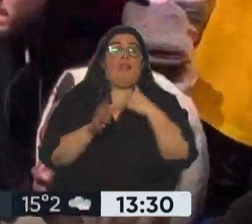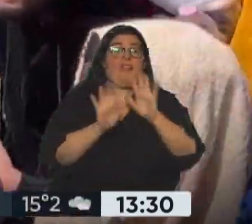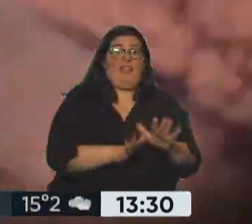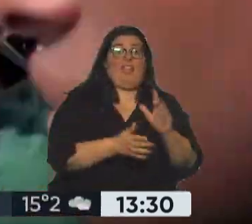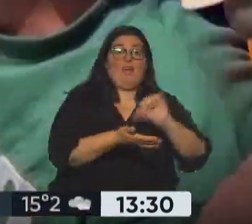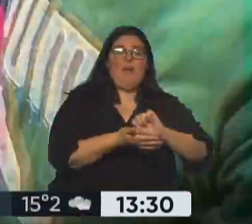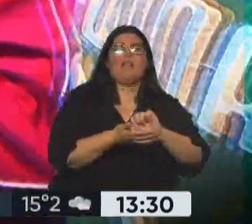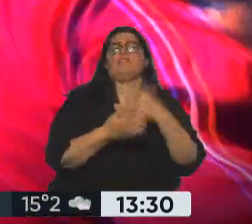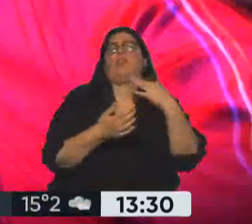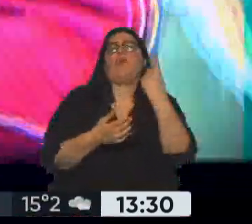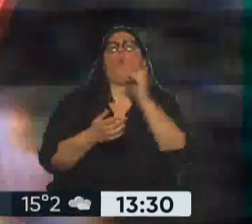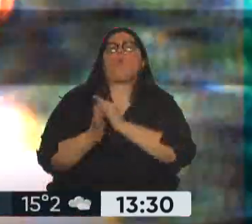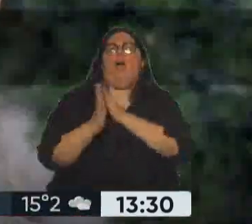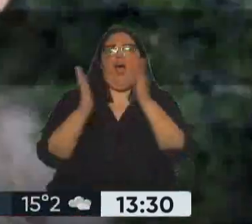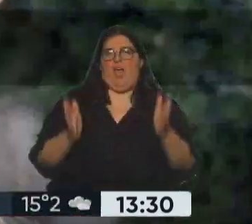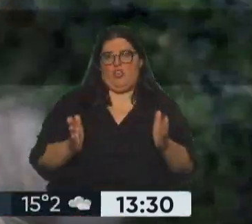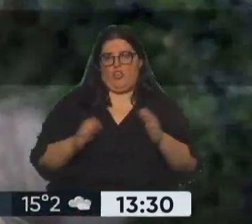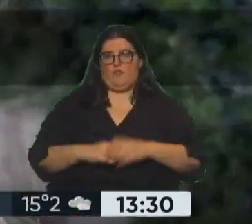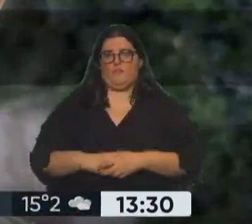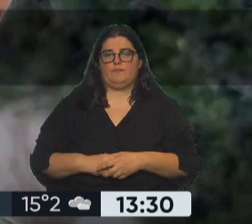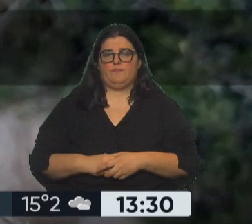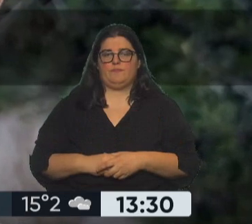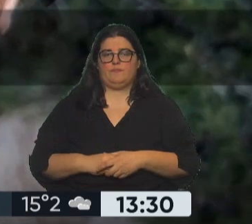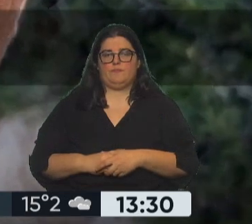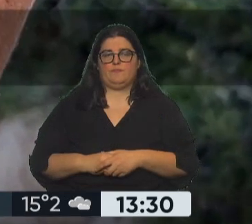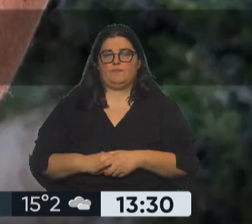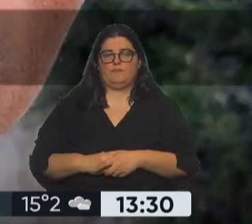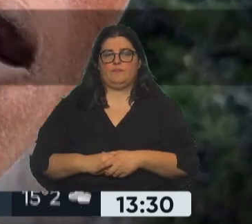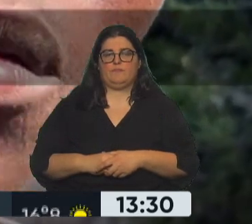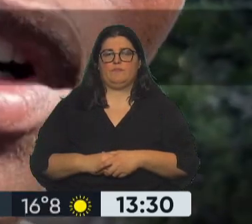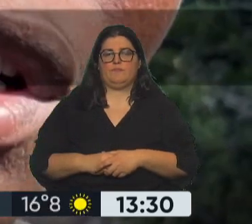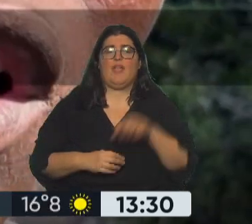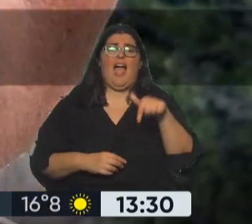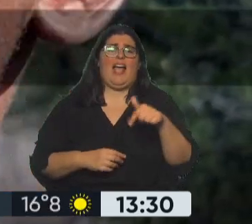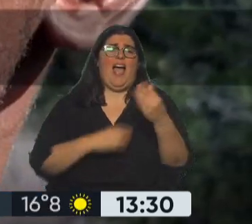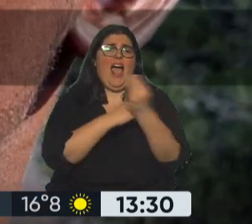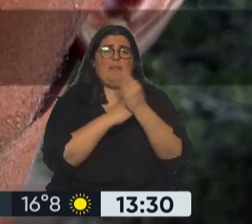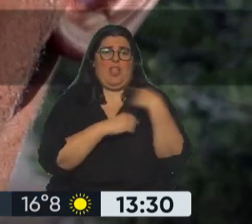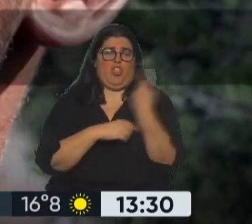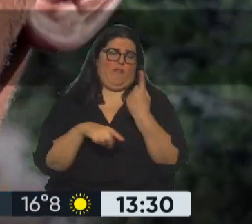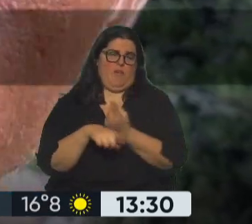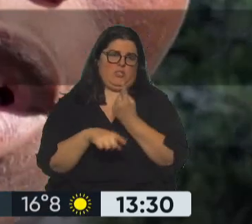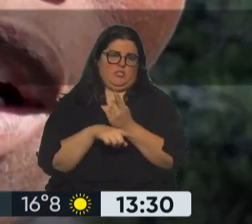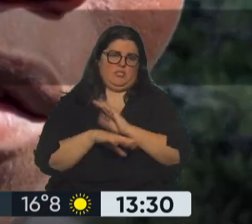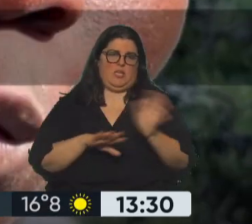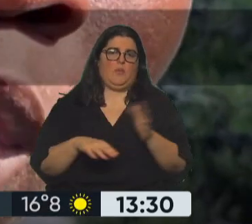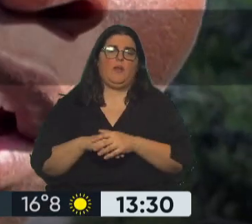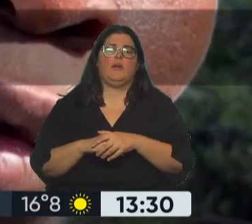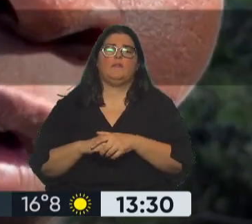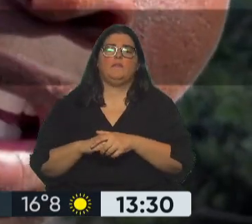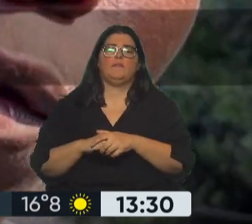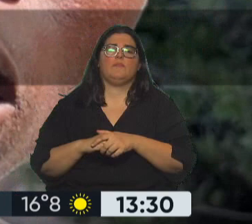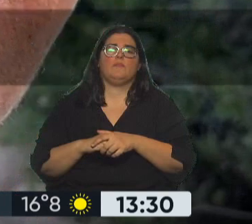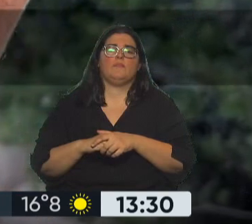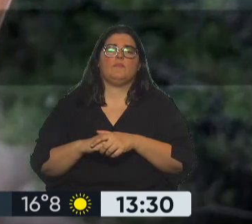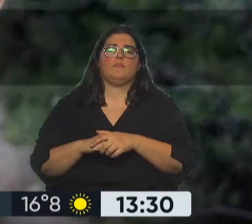12 meses. People are too much here, so you cannot feed everybody. Even to have, when you go to the land where they used to